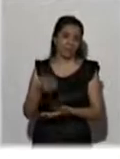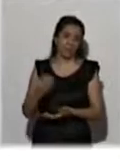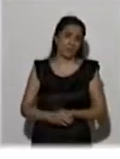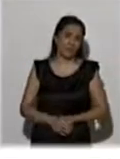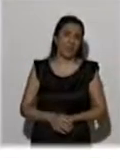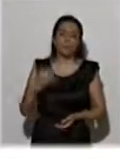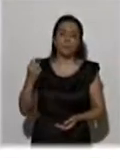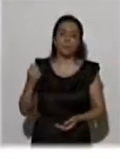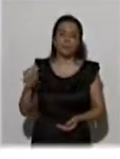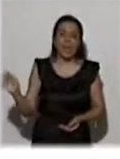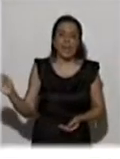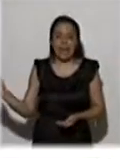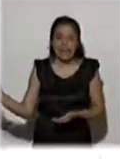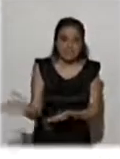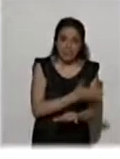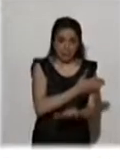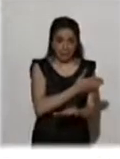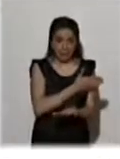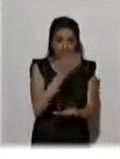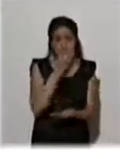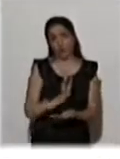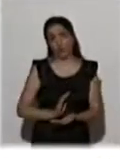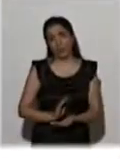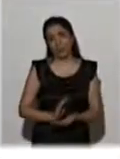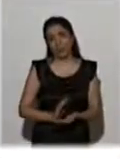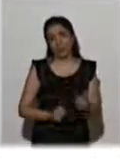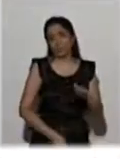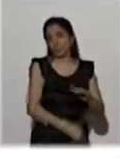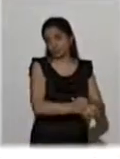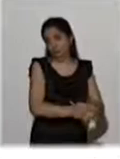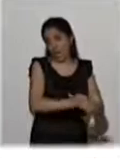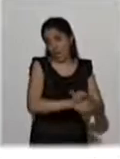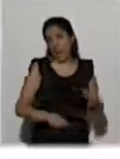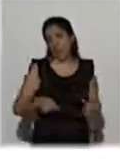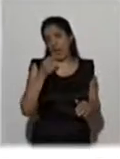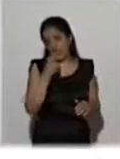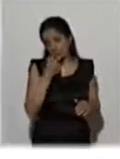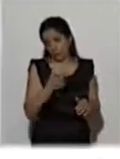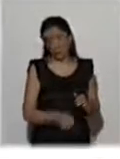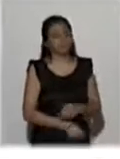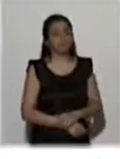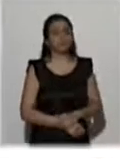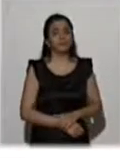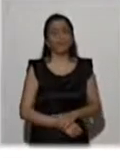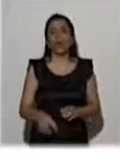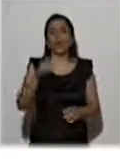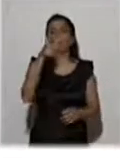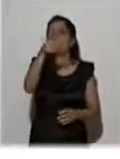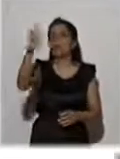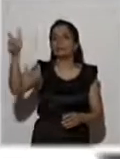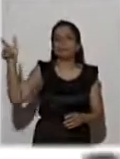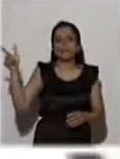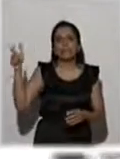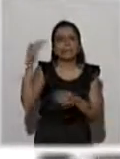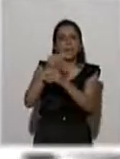narcos. Droga en todas partes, ajustes de cuentas en los barrios, balaceras en las puertas de las escuelas, muertos a la salida